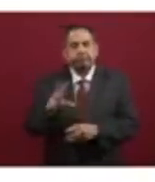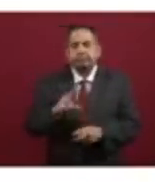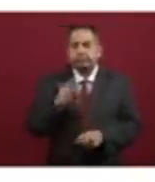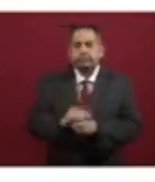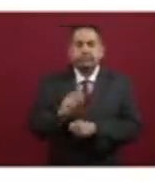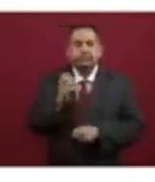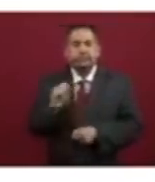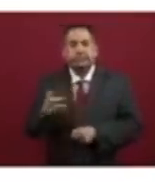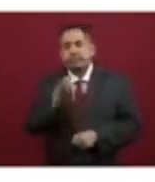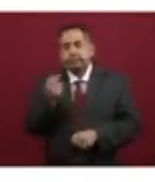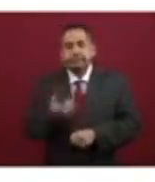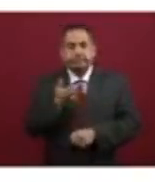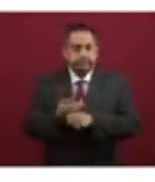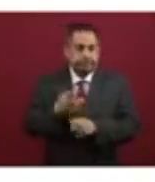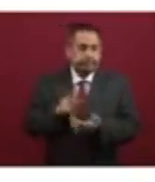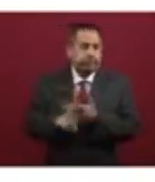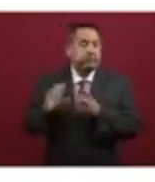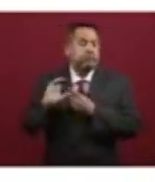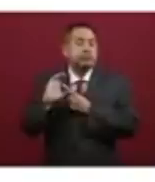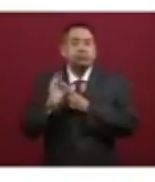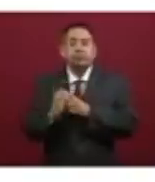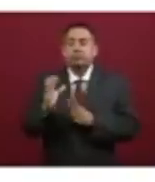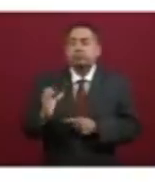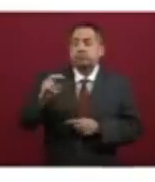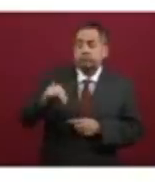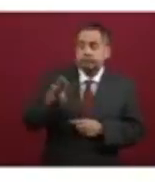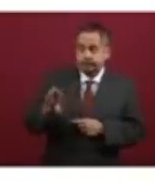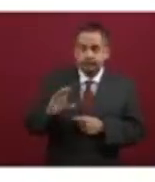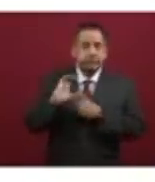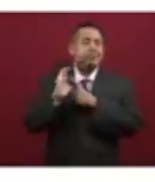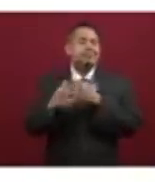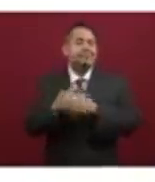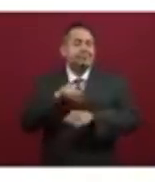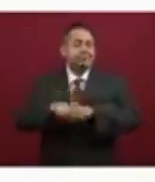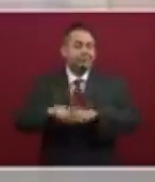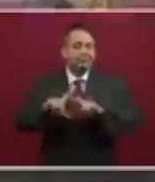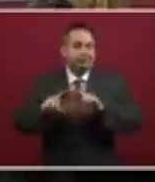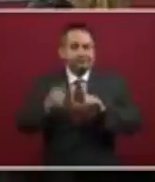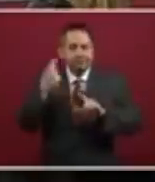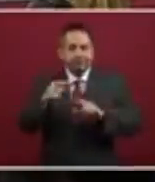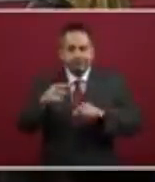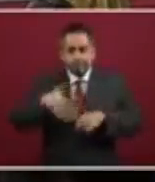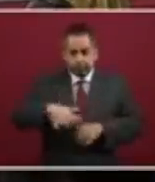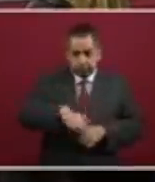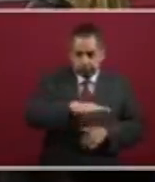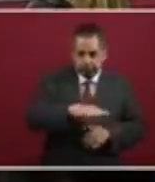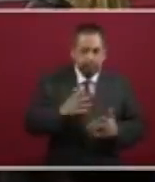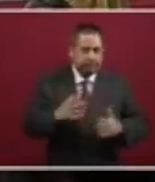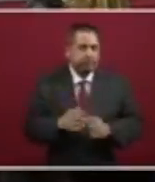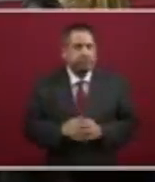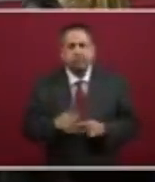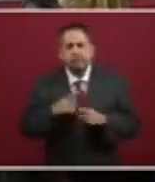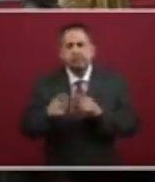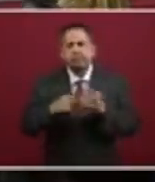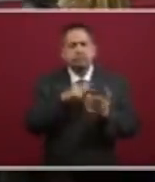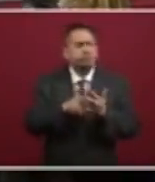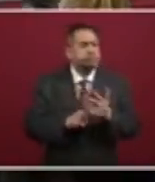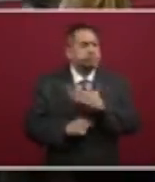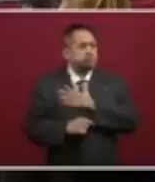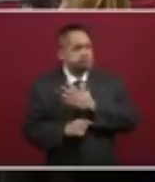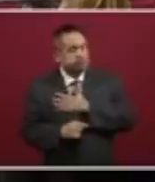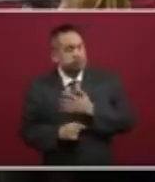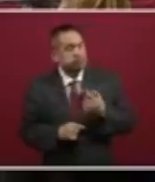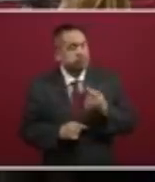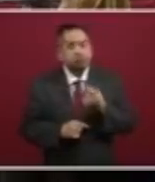la Comisión Nacional de Búsqueda está desarrollando en todo el país, en todos aquellos lugares donde